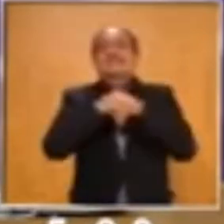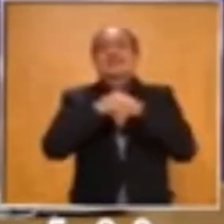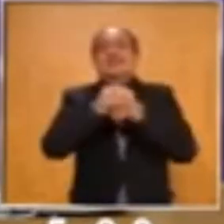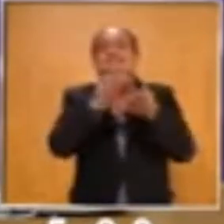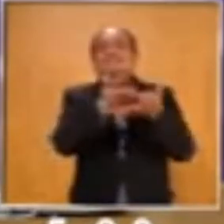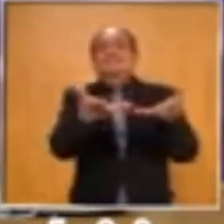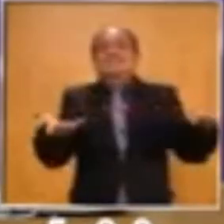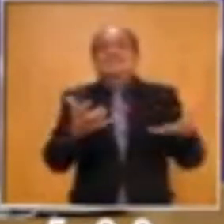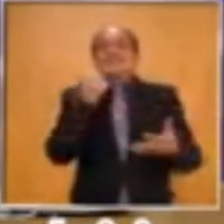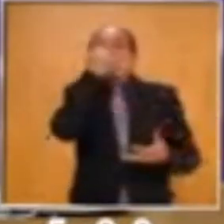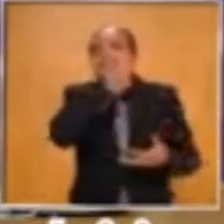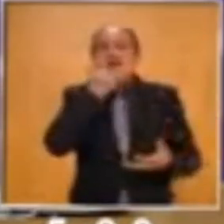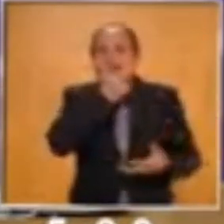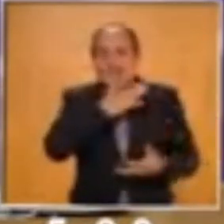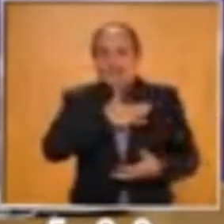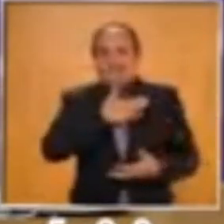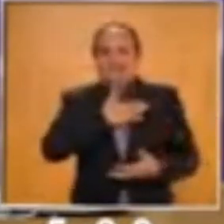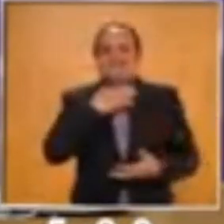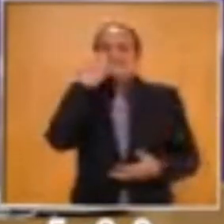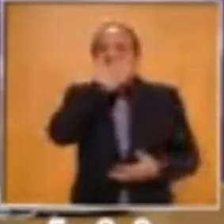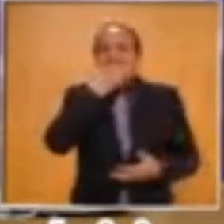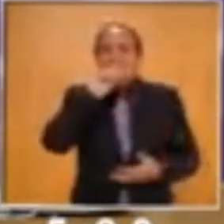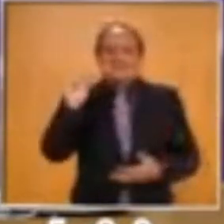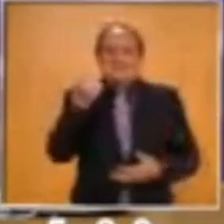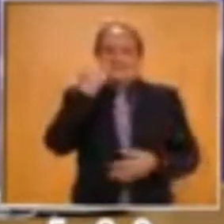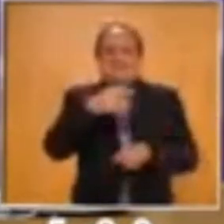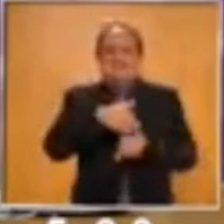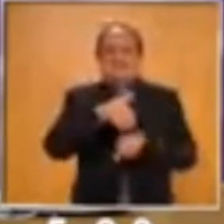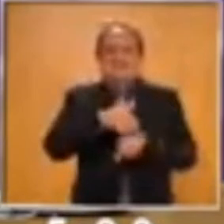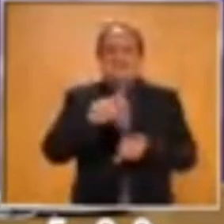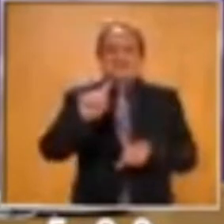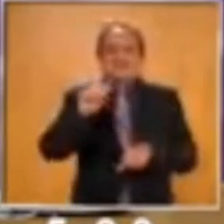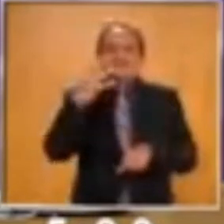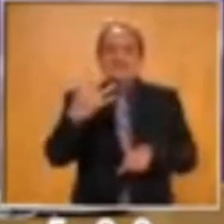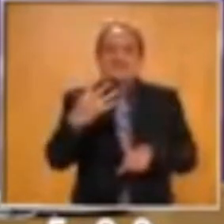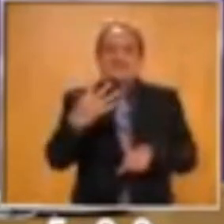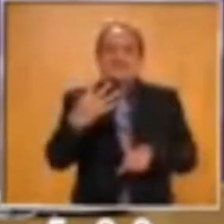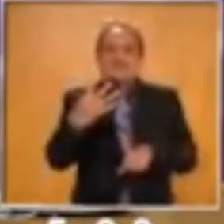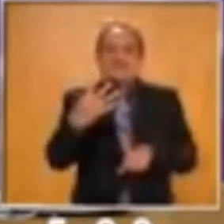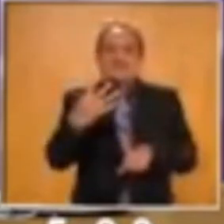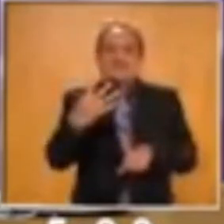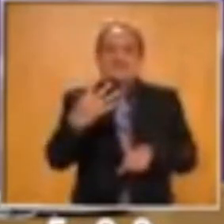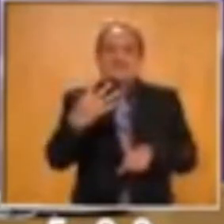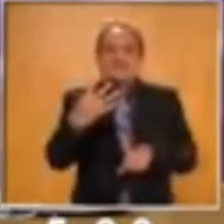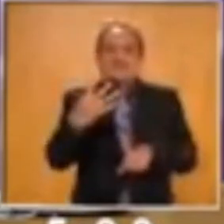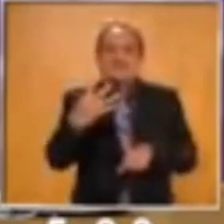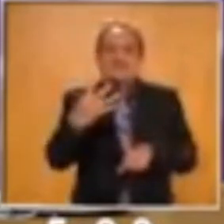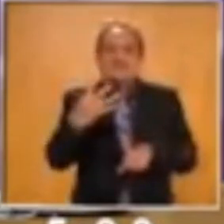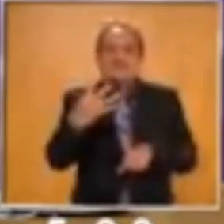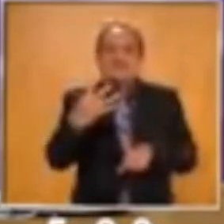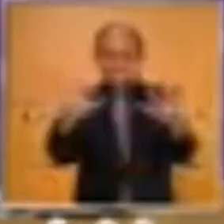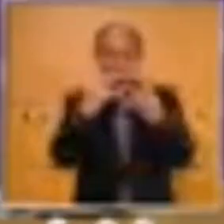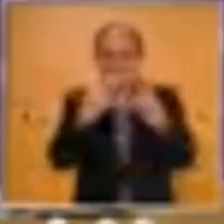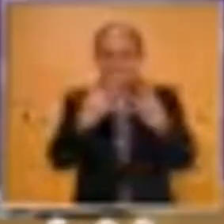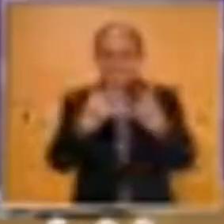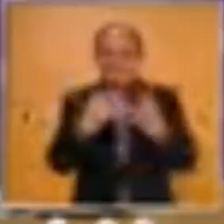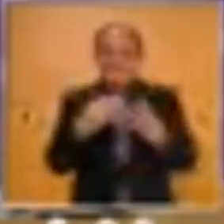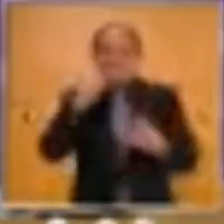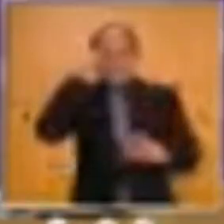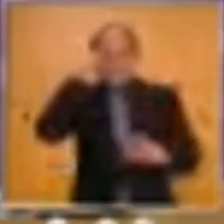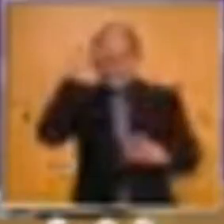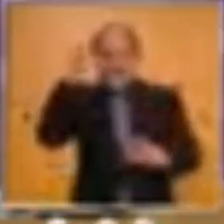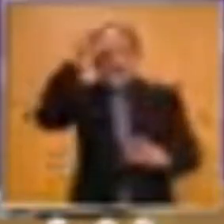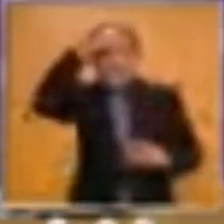a todos mis alumnos de la Escuela Técnica número 74, que seguro sé que me están viendo. También sin olvidarme